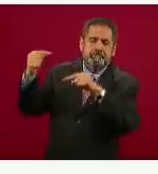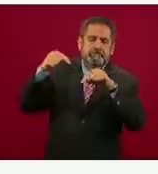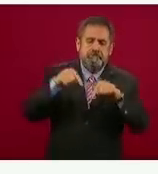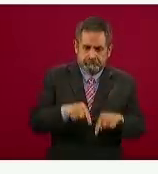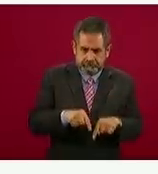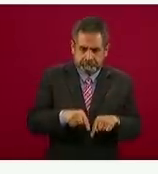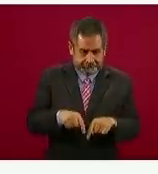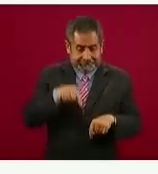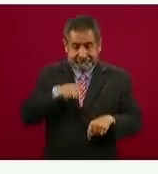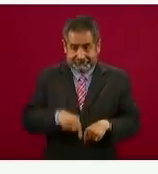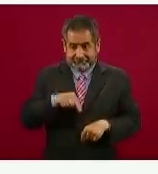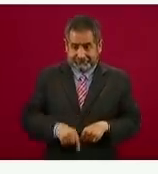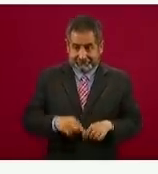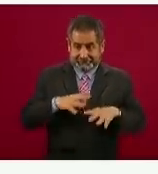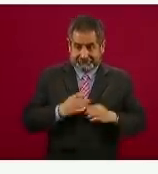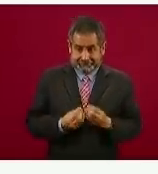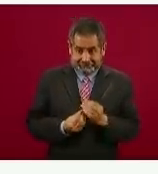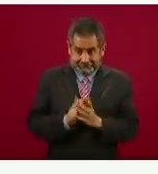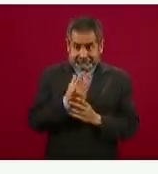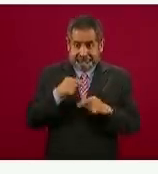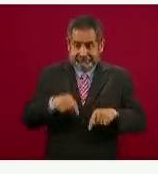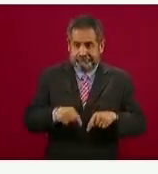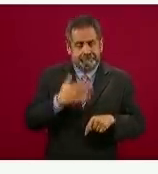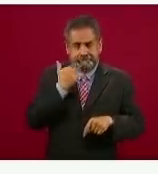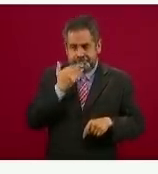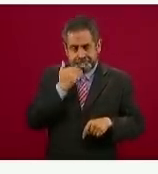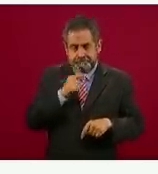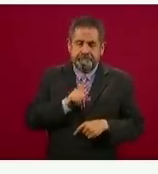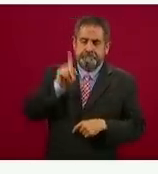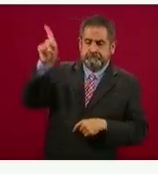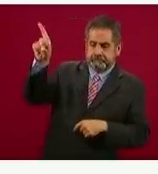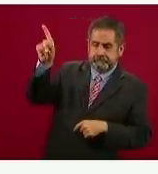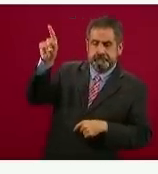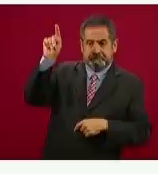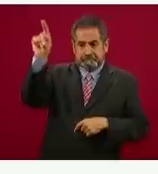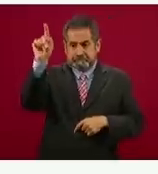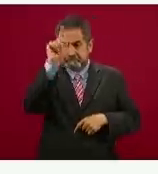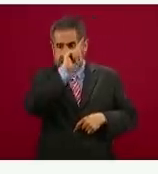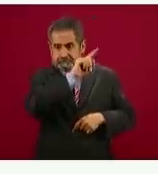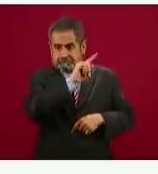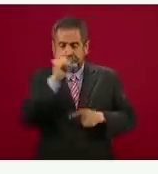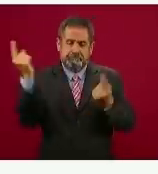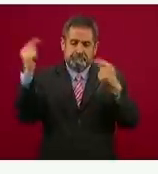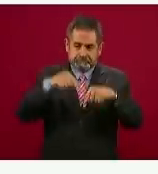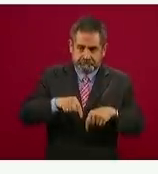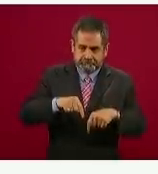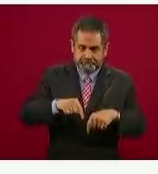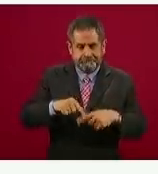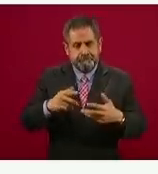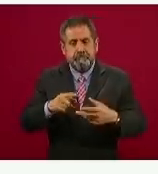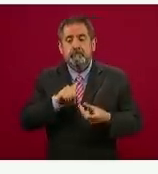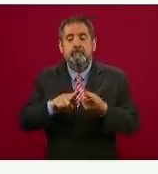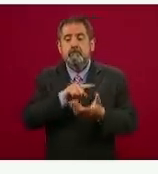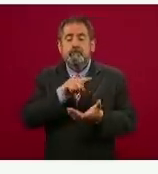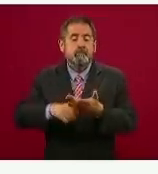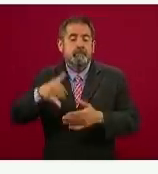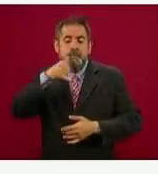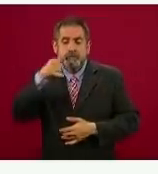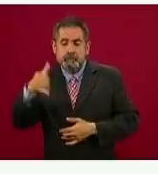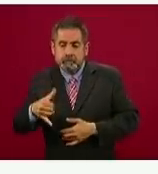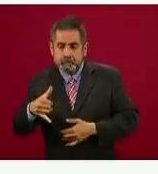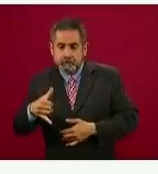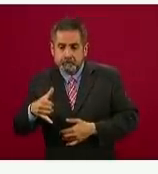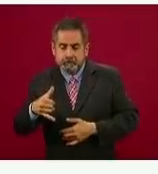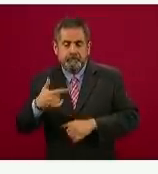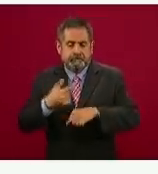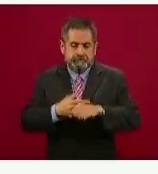12 casos, tuvimos los primeros 7 cuya fuente de infección fue en Italia y los otros 5 que han sido